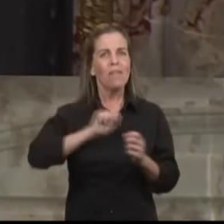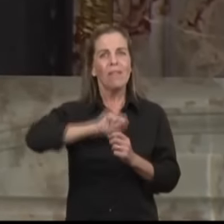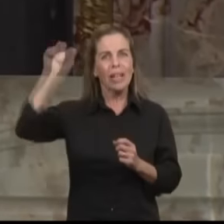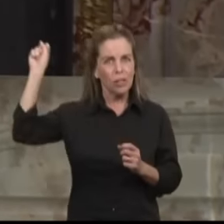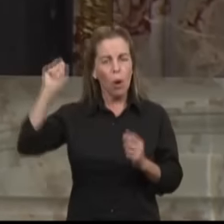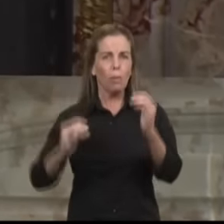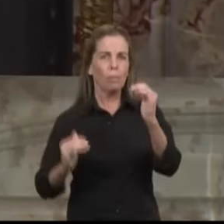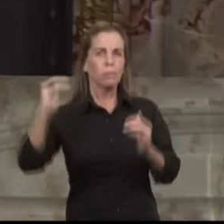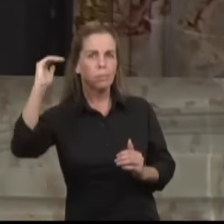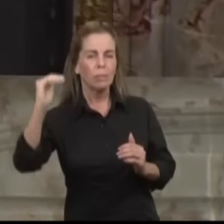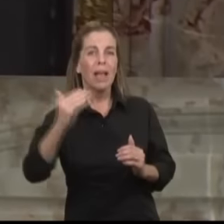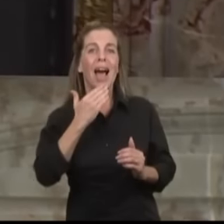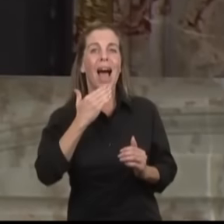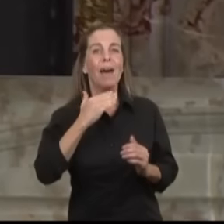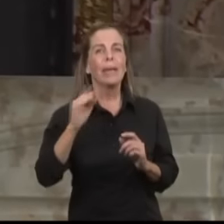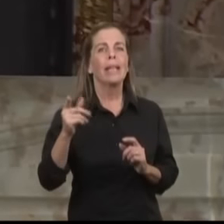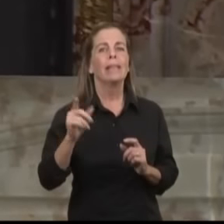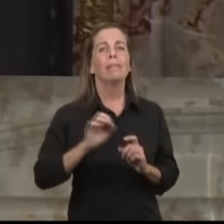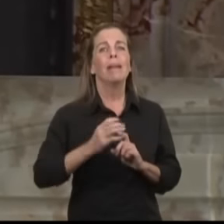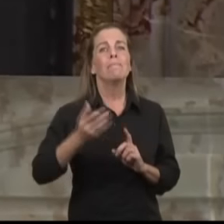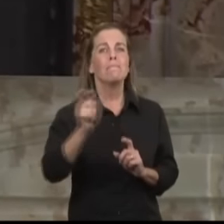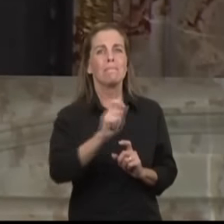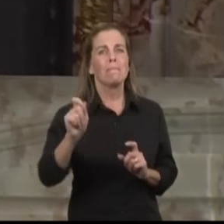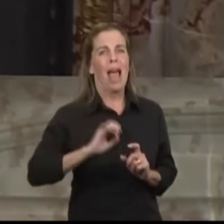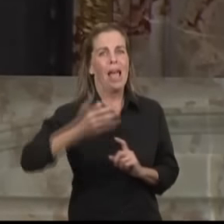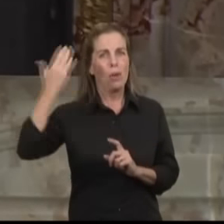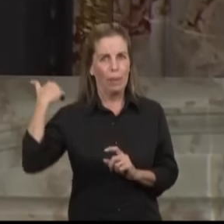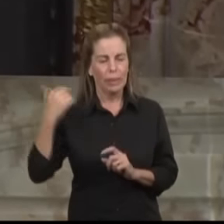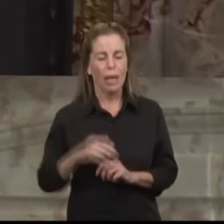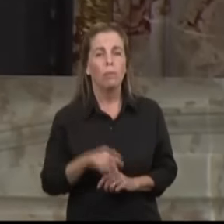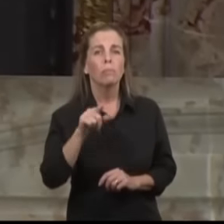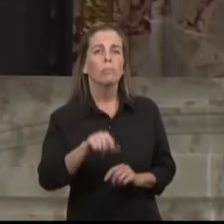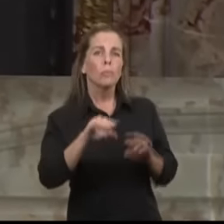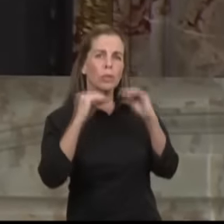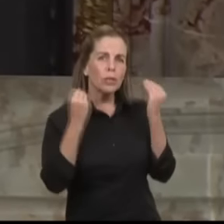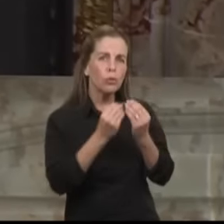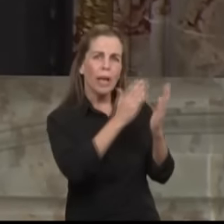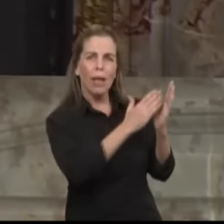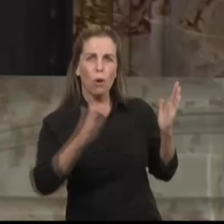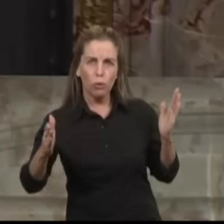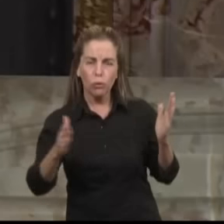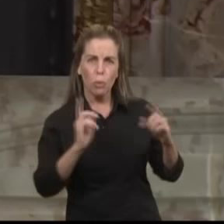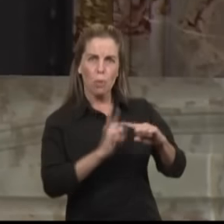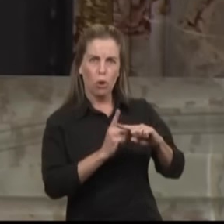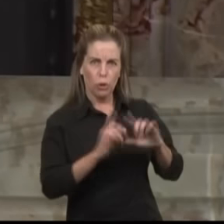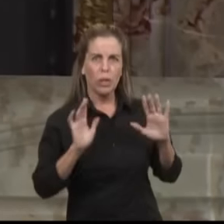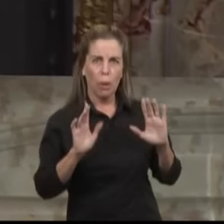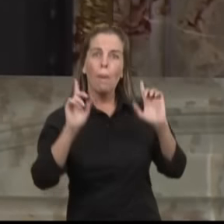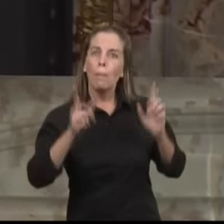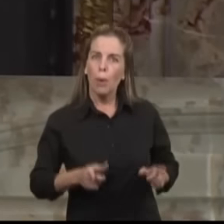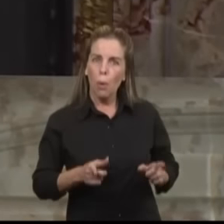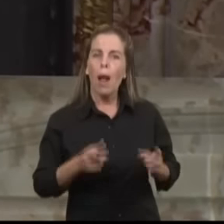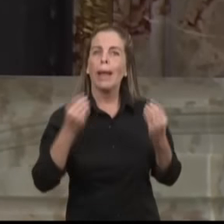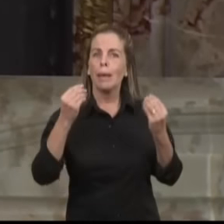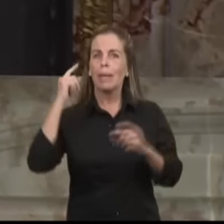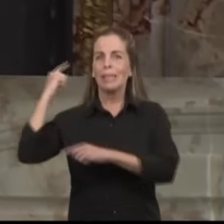año pasado. Estos son algunos de nuestros primeros resultados, pero ello no quiere decir que todos los problemas que hemos